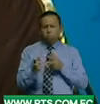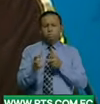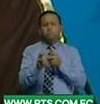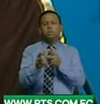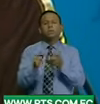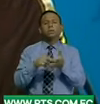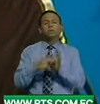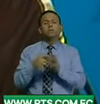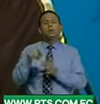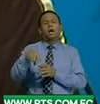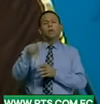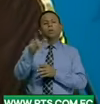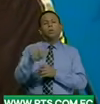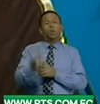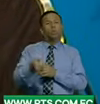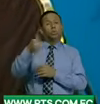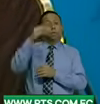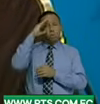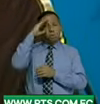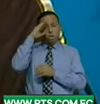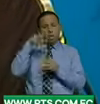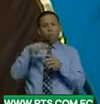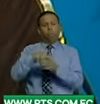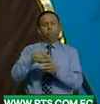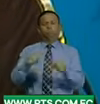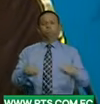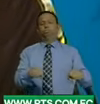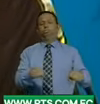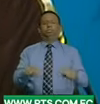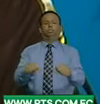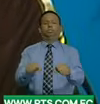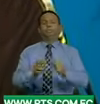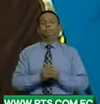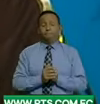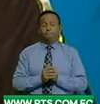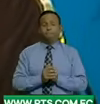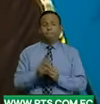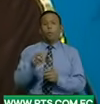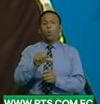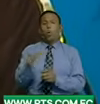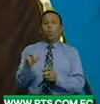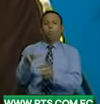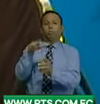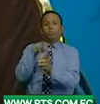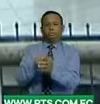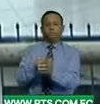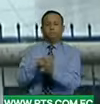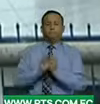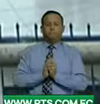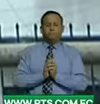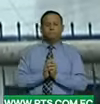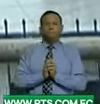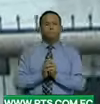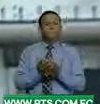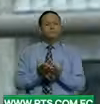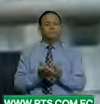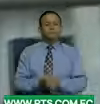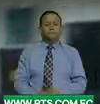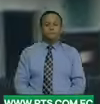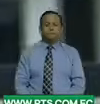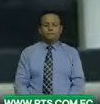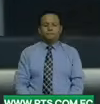el cabo conducía la motocicleta. ¿Sería el que llevó peor parte? Es el que está más afectado.